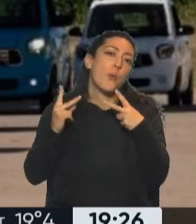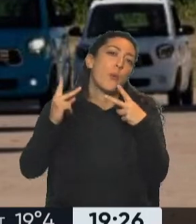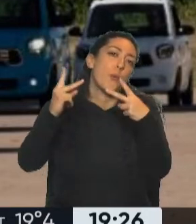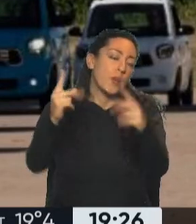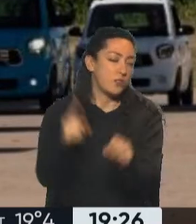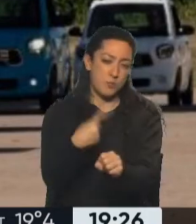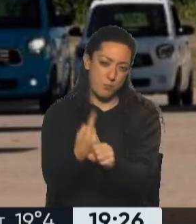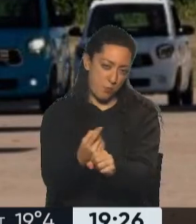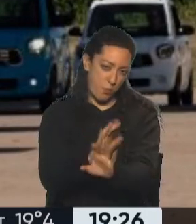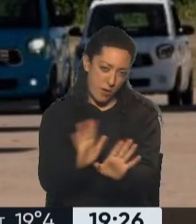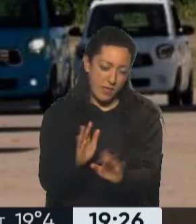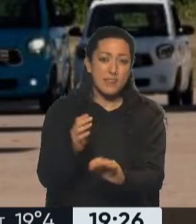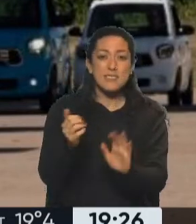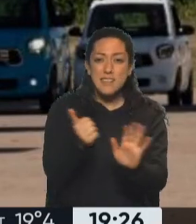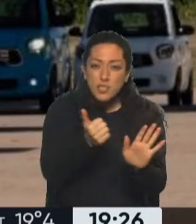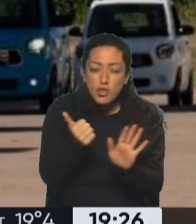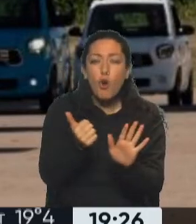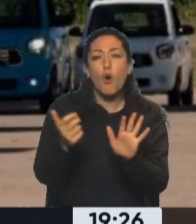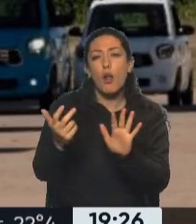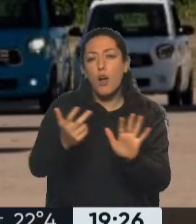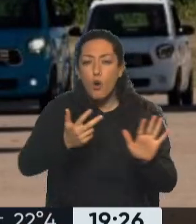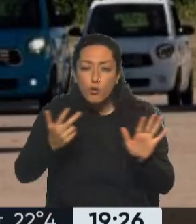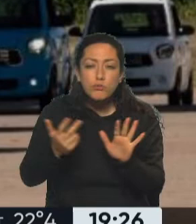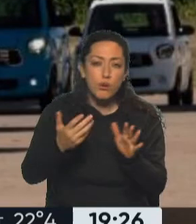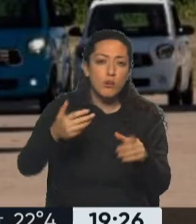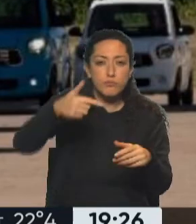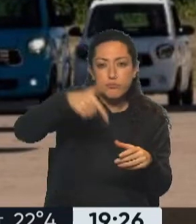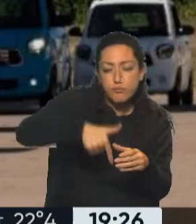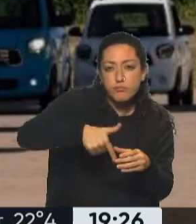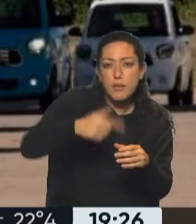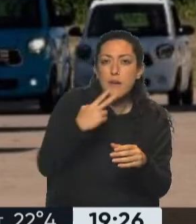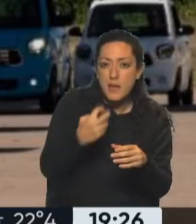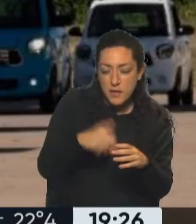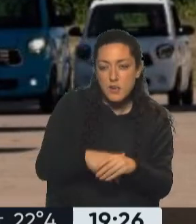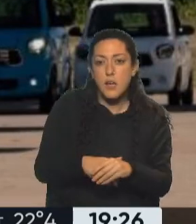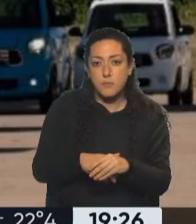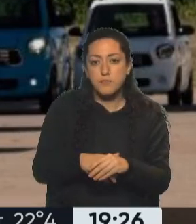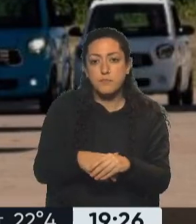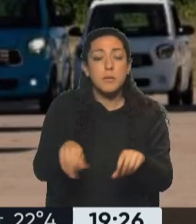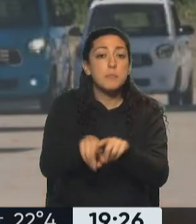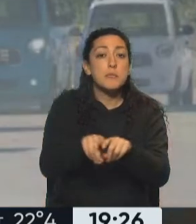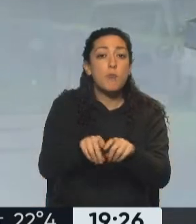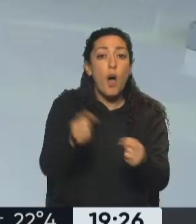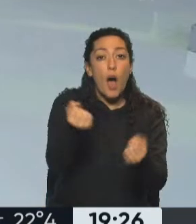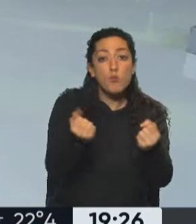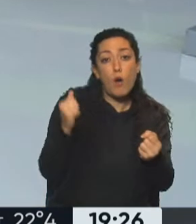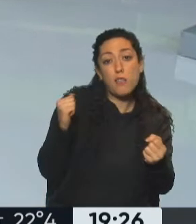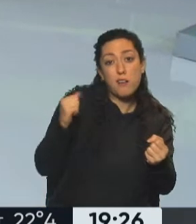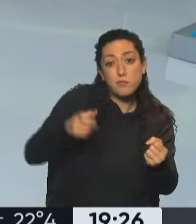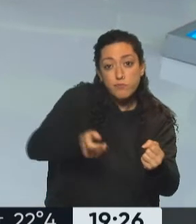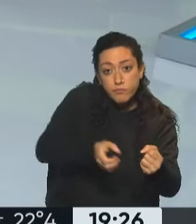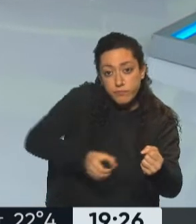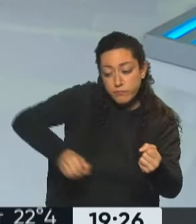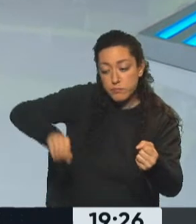comprende. Cargás de 6 a 8 horas. Bueno, acá menos, estamos, menos el punto de carga sale también un enchufe de la cola del auto en tu casa a 220.